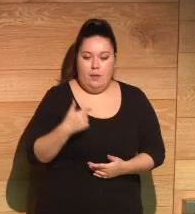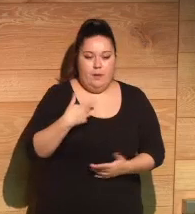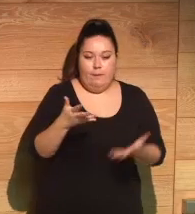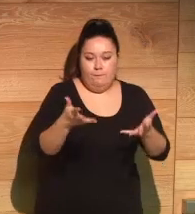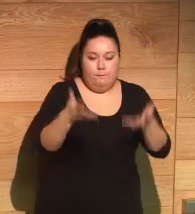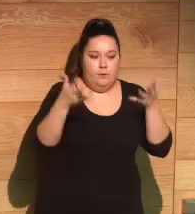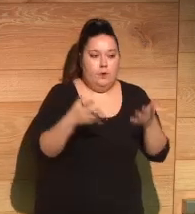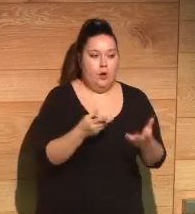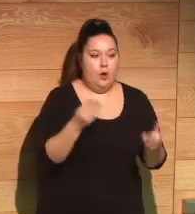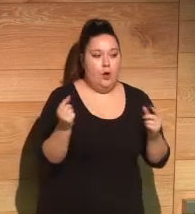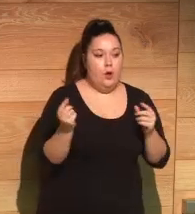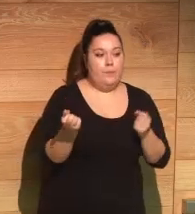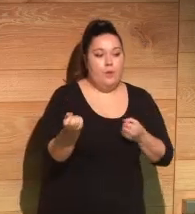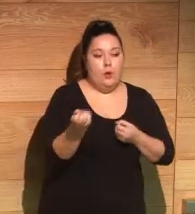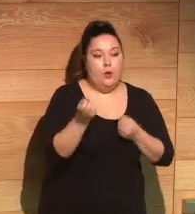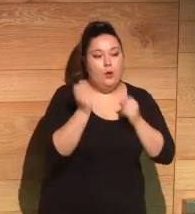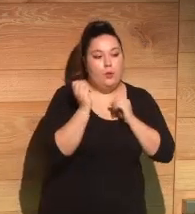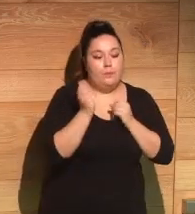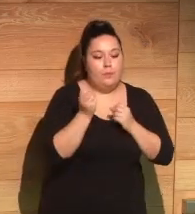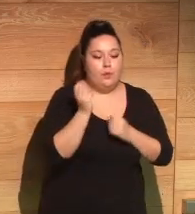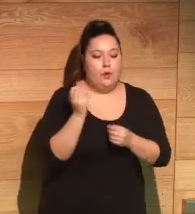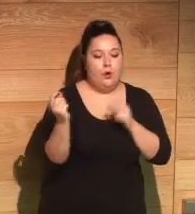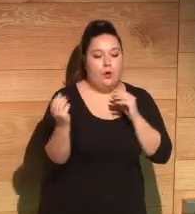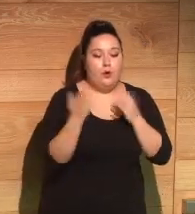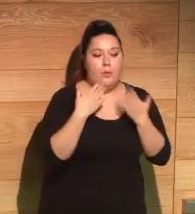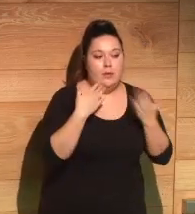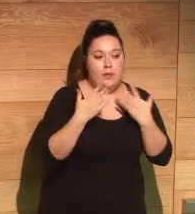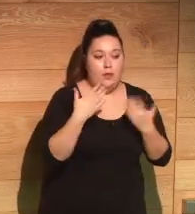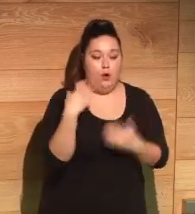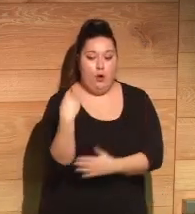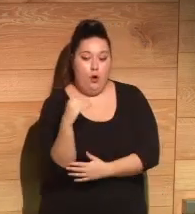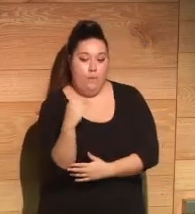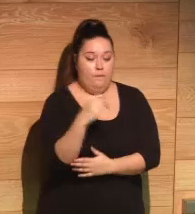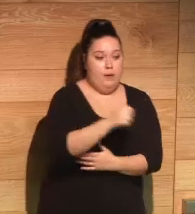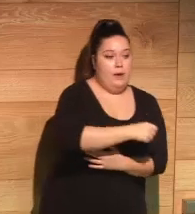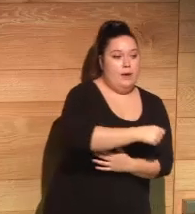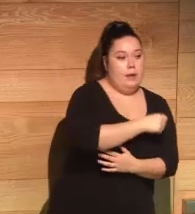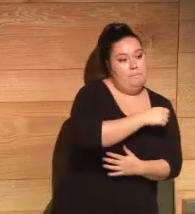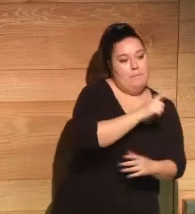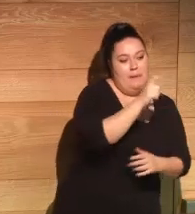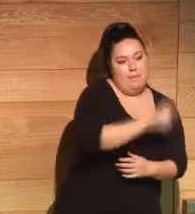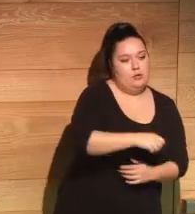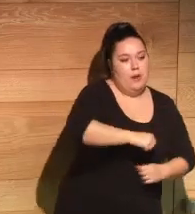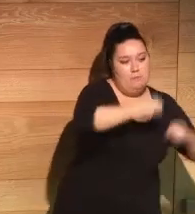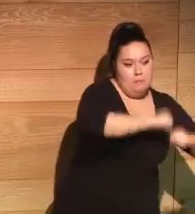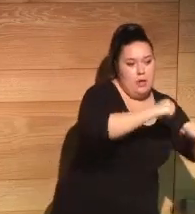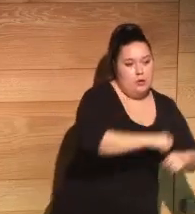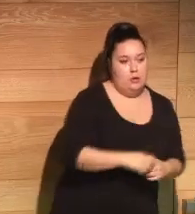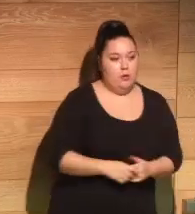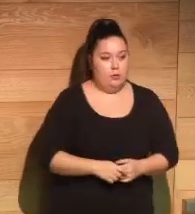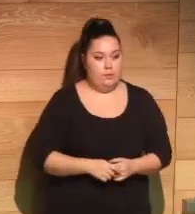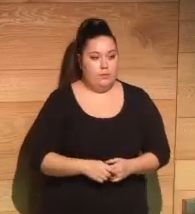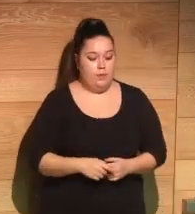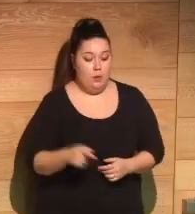es una conversación entre una persona joven y una más mayor que la primera está aprendiendo a